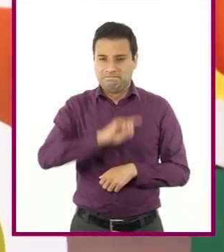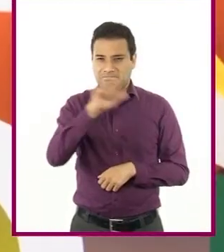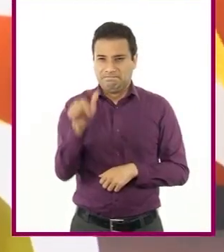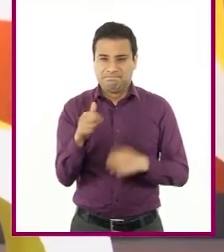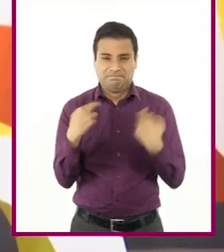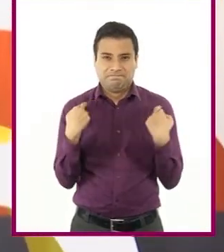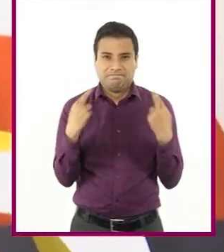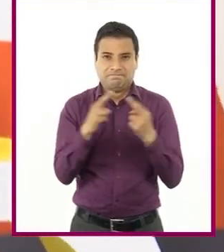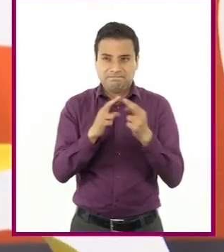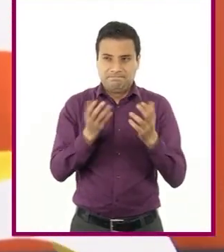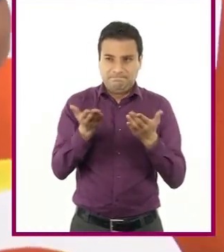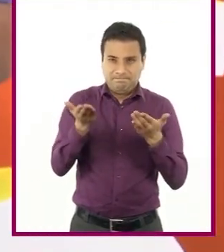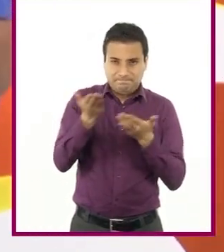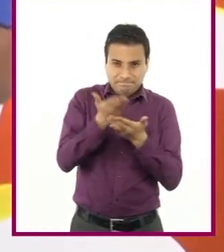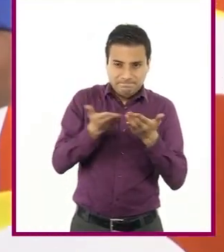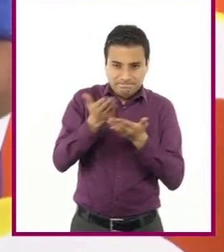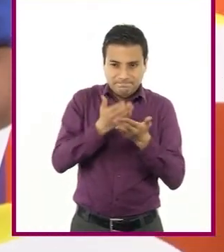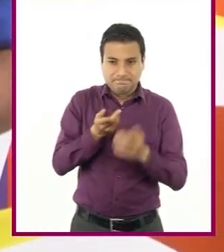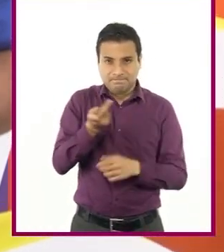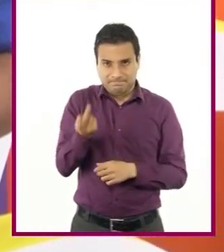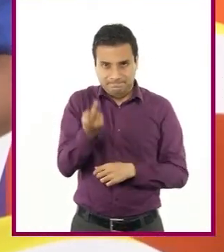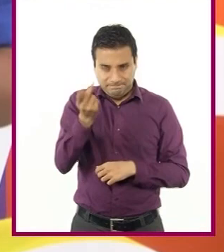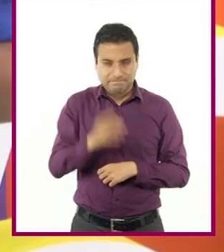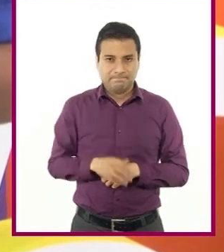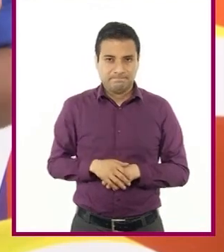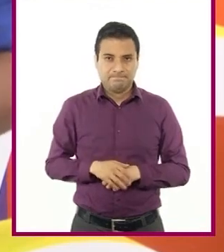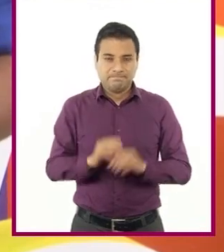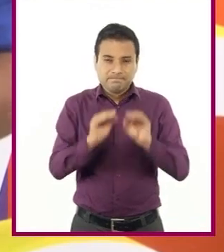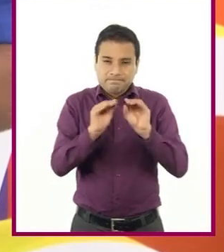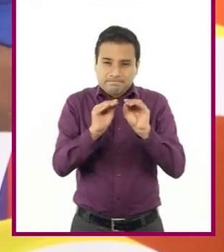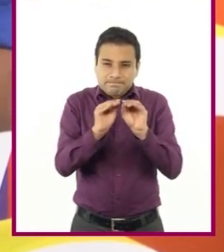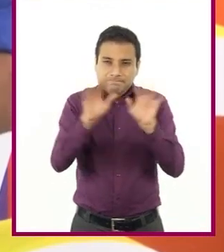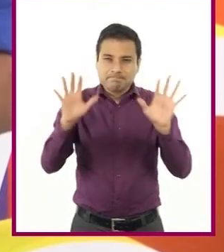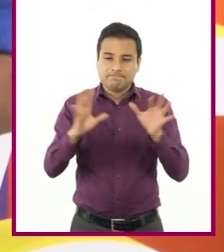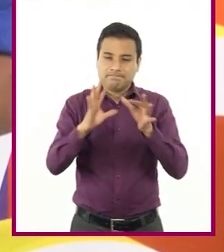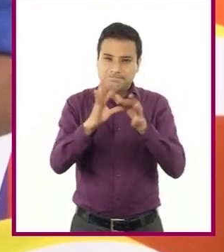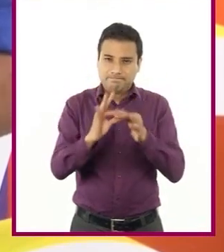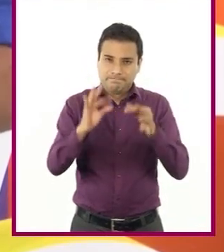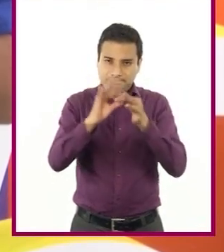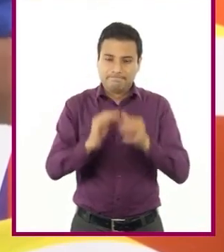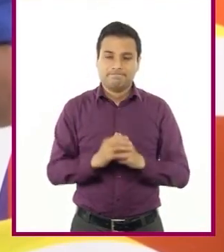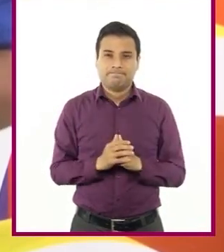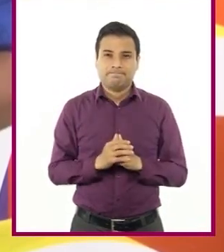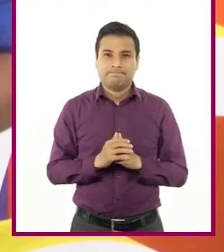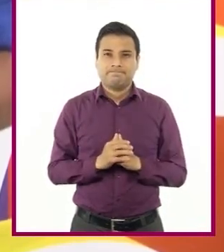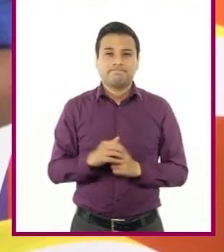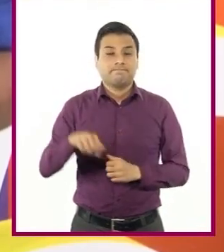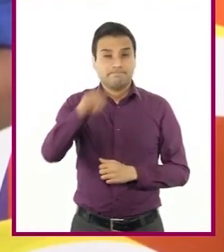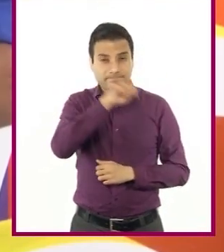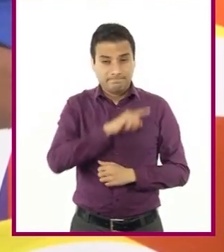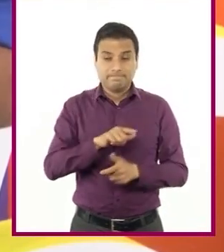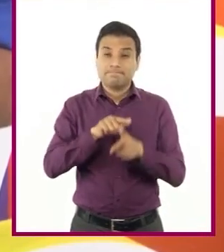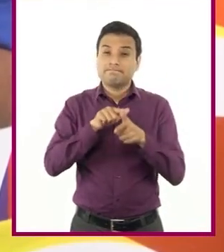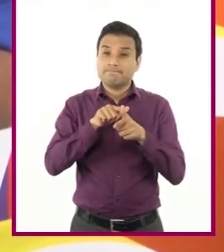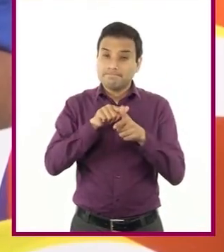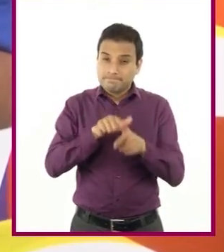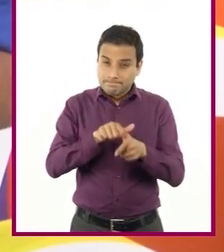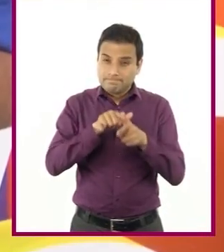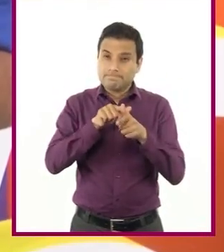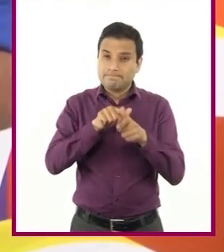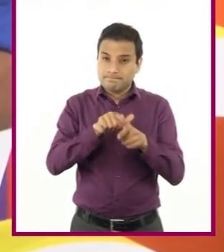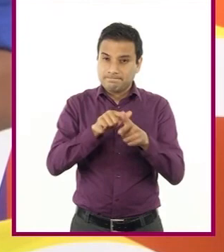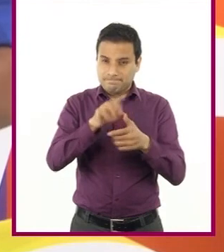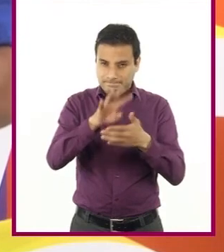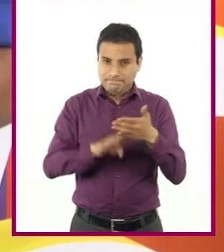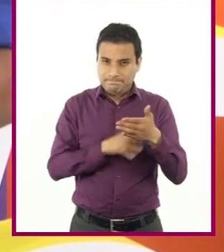sus profesoras y profesores para aclararlas durante sus clases a distancia. Continuemos con los datos faltantes de la